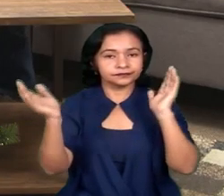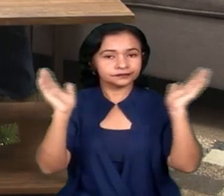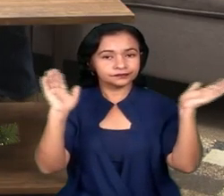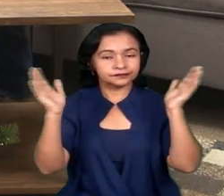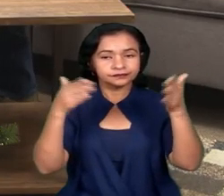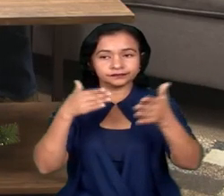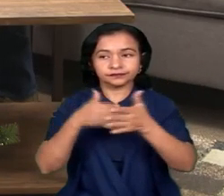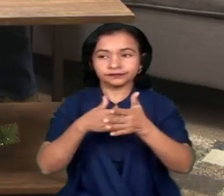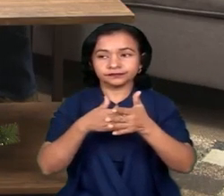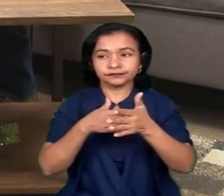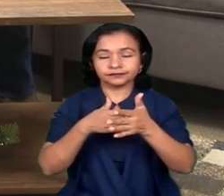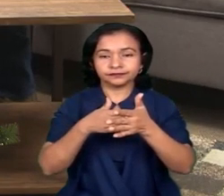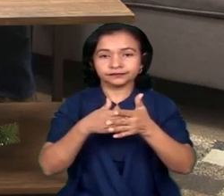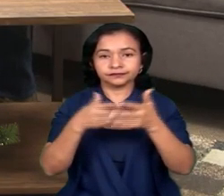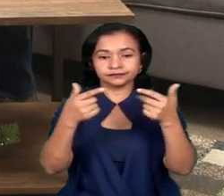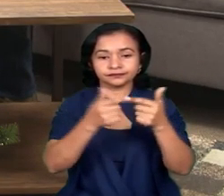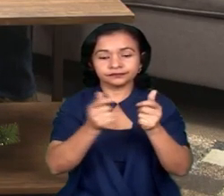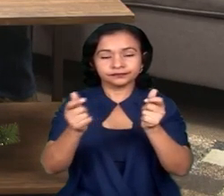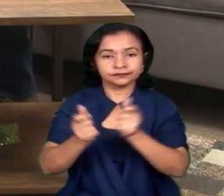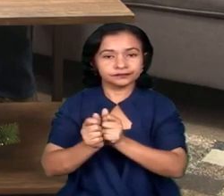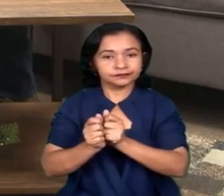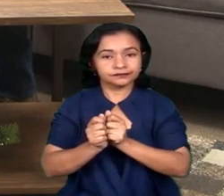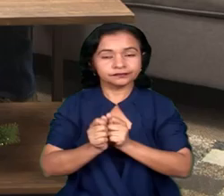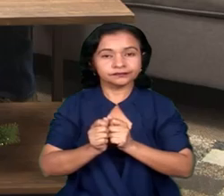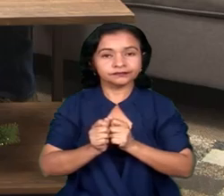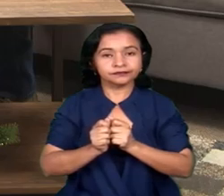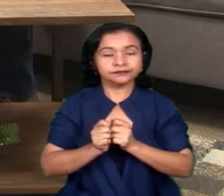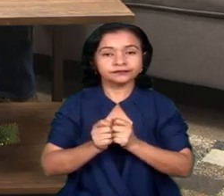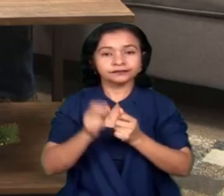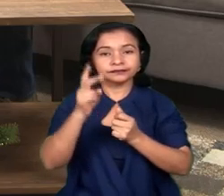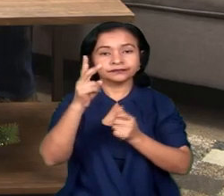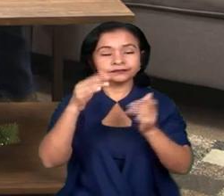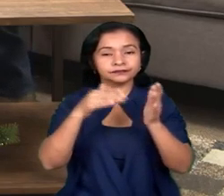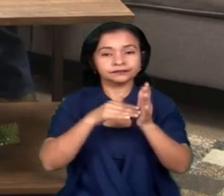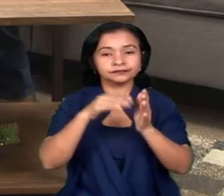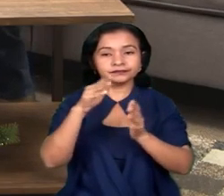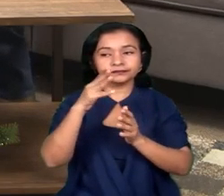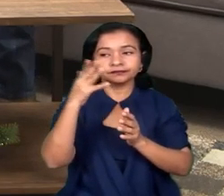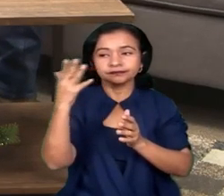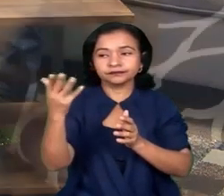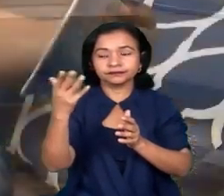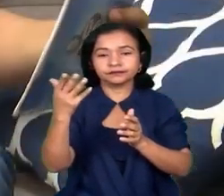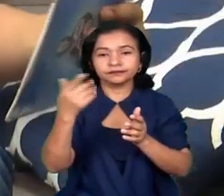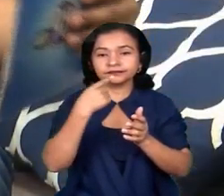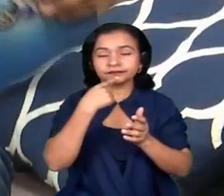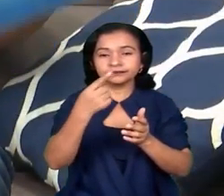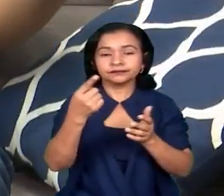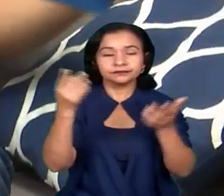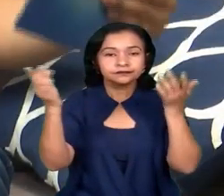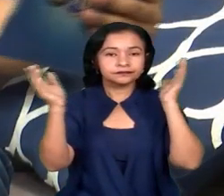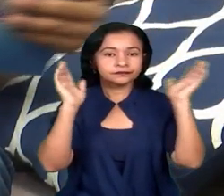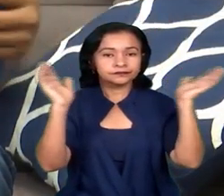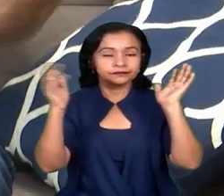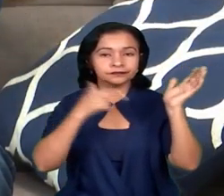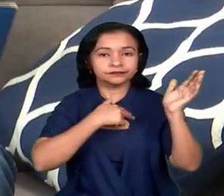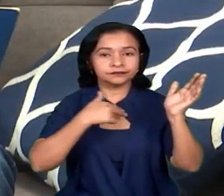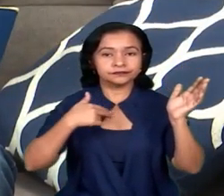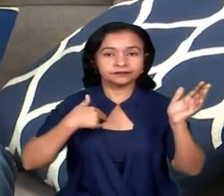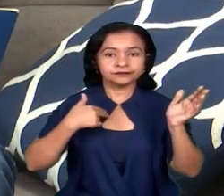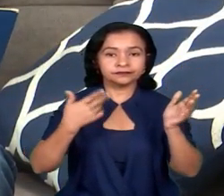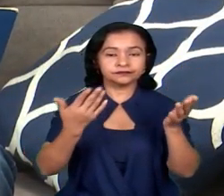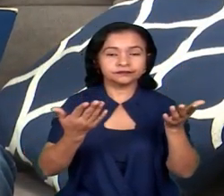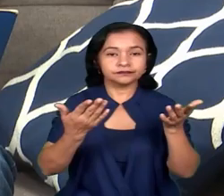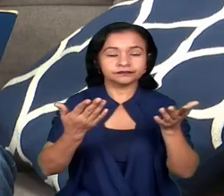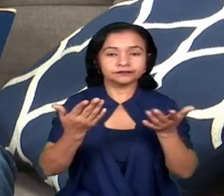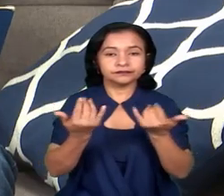y me refiero a los comerciantes pequeños, ¿verdad? Pero para el 2019, ¿qué le dicen los comerciantes? ¿Qué plantean? Usted nos dio